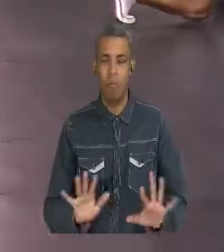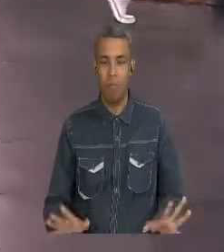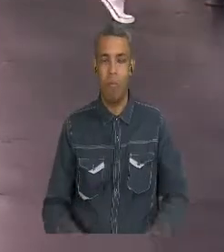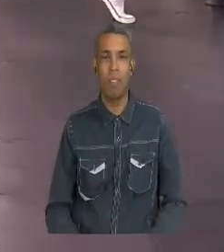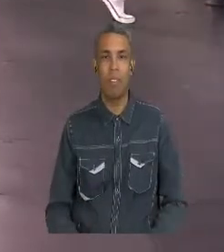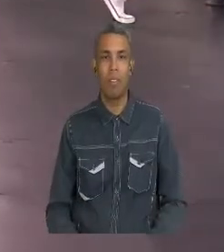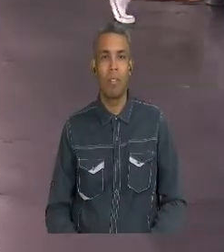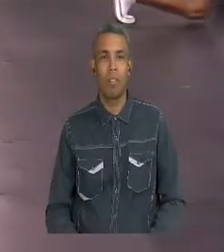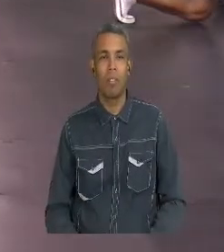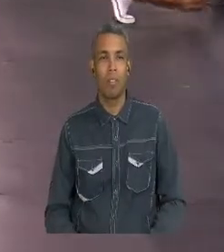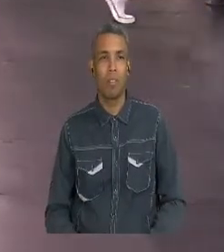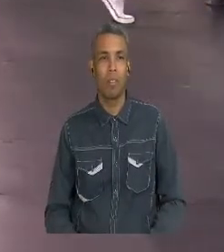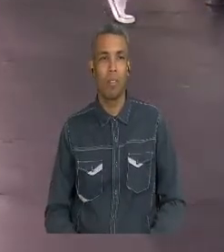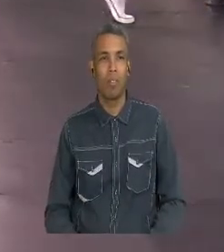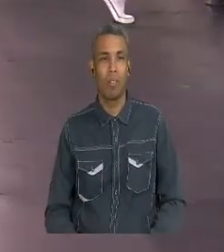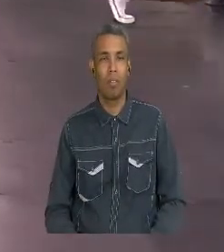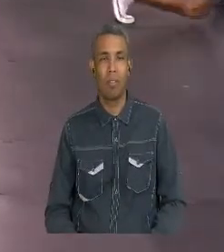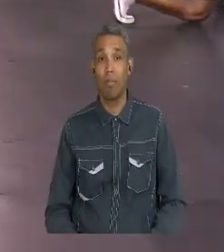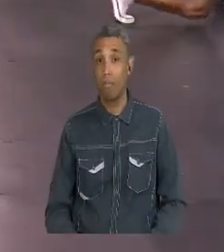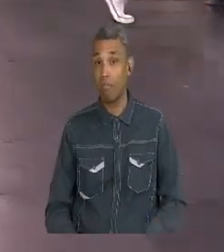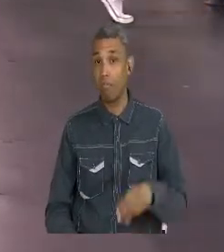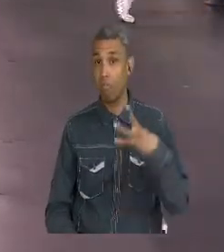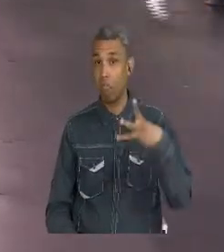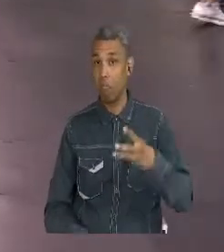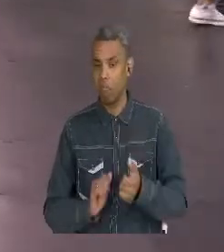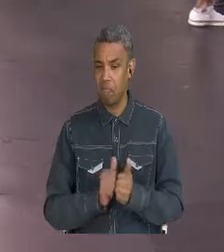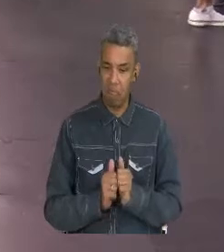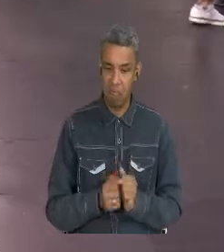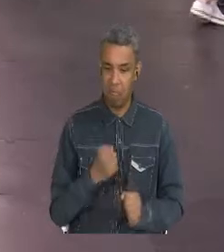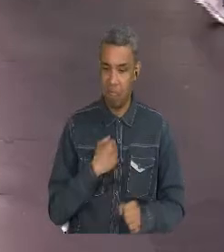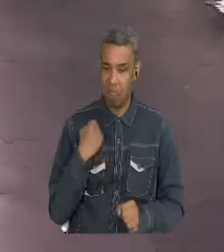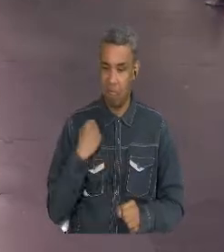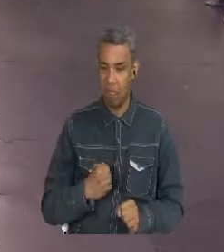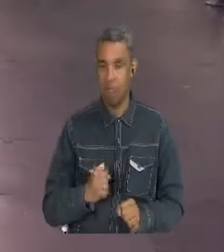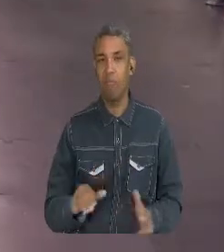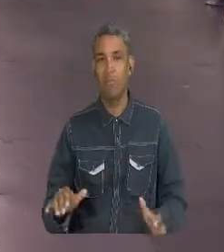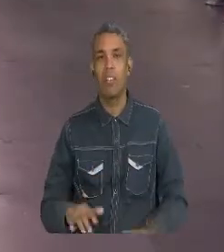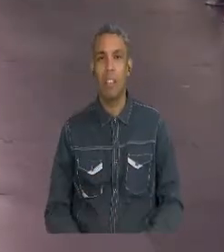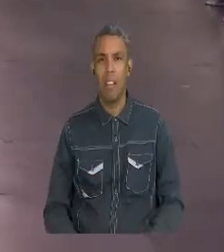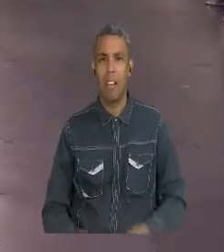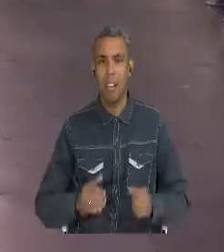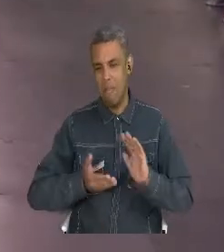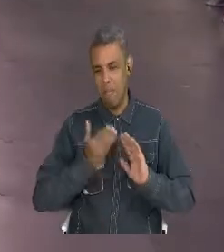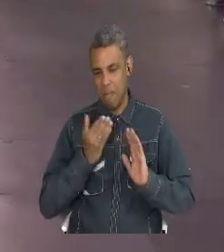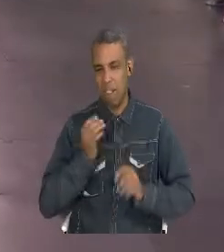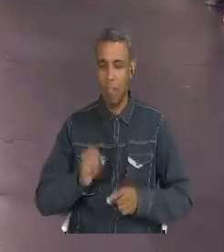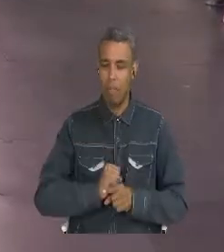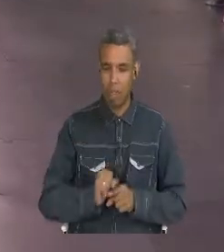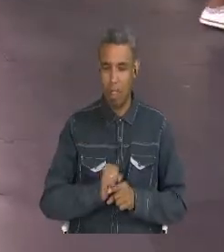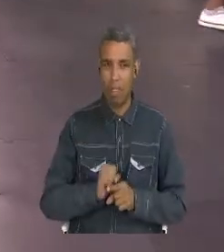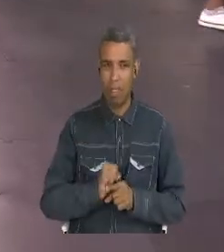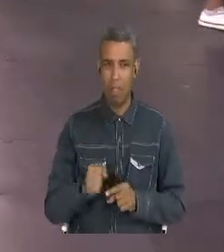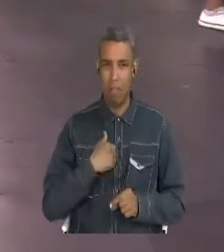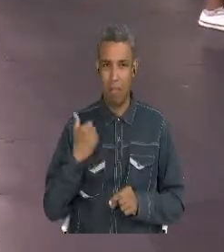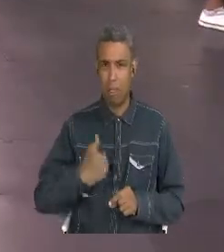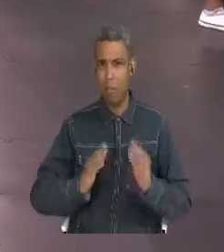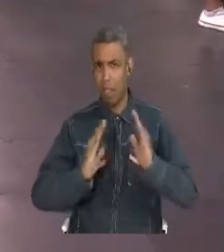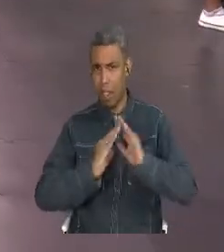bien. Prácticamente hicimos 3 ejercicios que les van a ayudar y que son muy sencillos y que son fáciles de practicar y ejecutar en sus